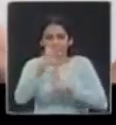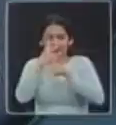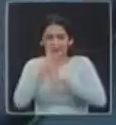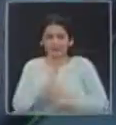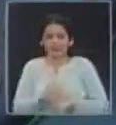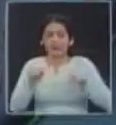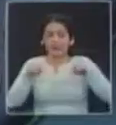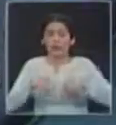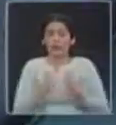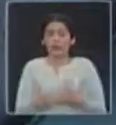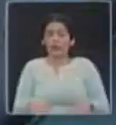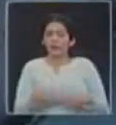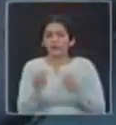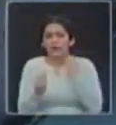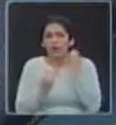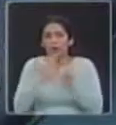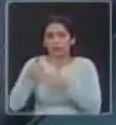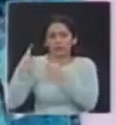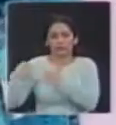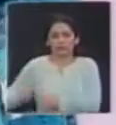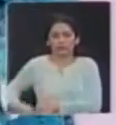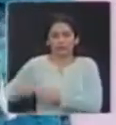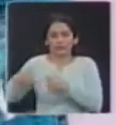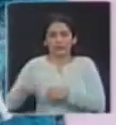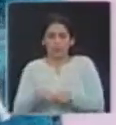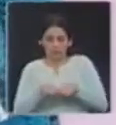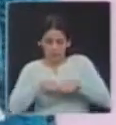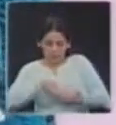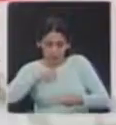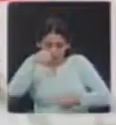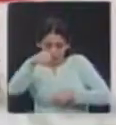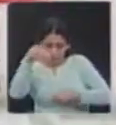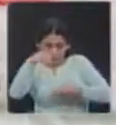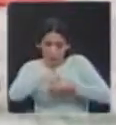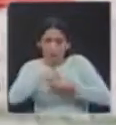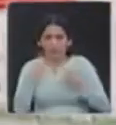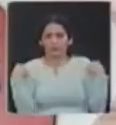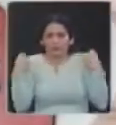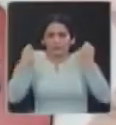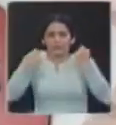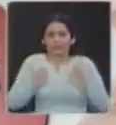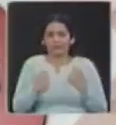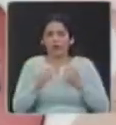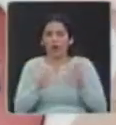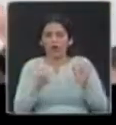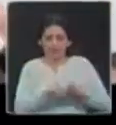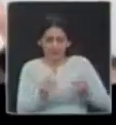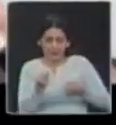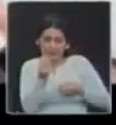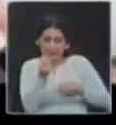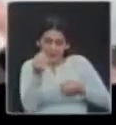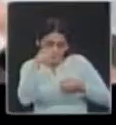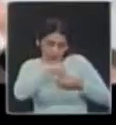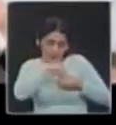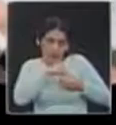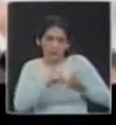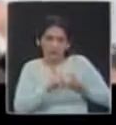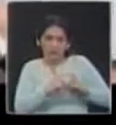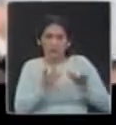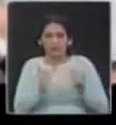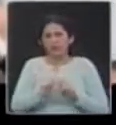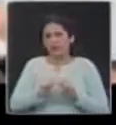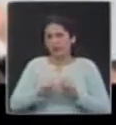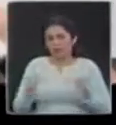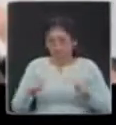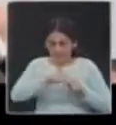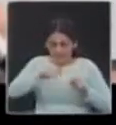marroquinería que incluyen carteras, sobres, mochilas, accesorios pequeños como monederos, bolsos, cosmetiqueras